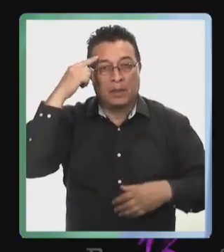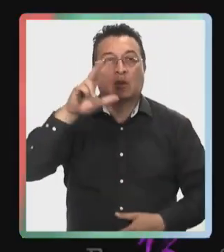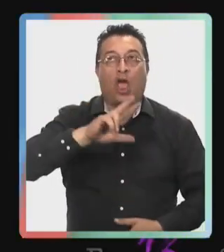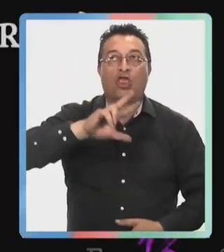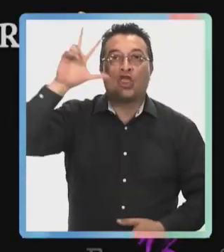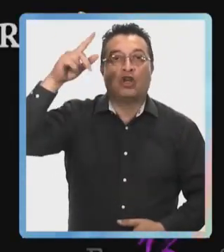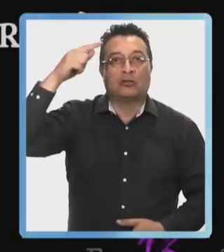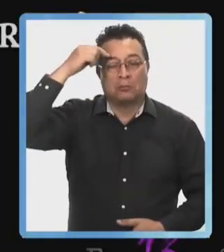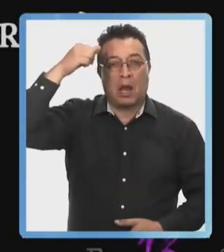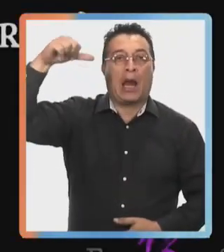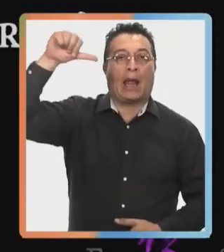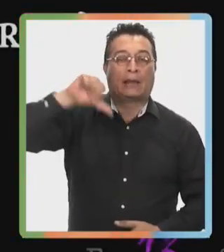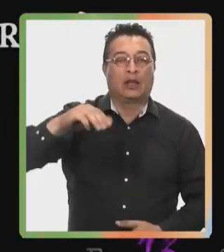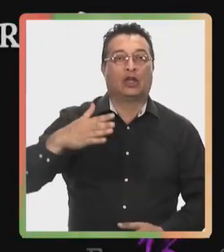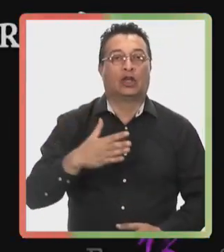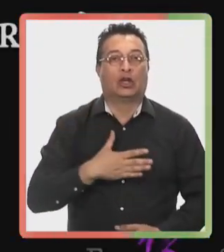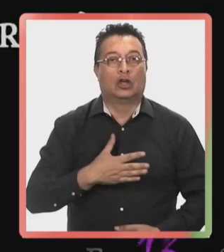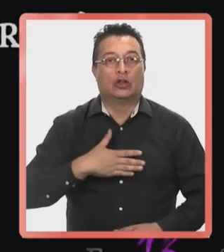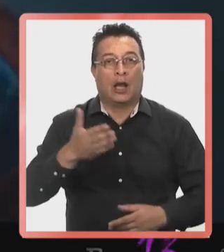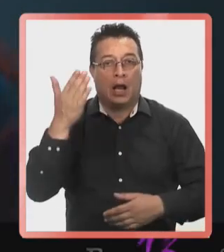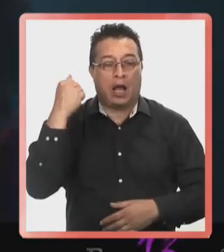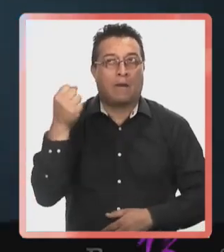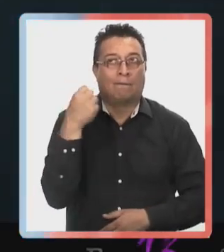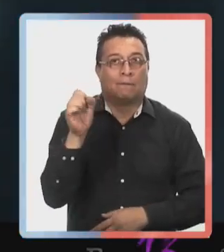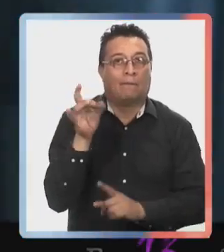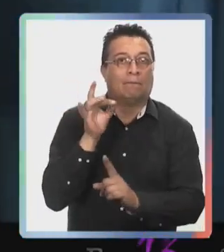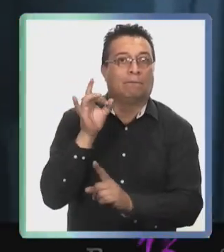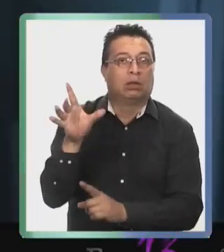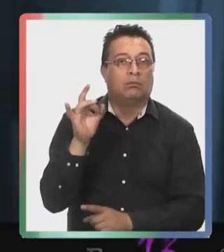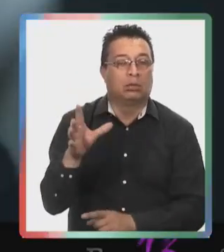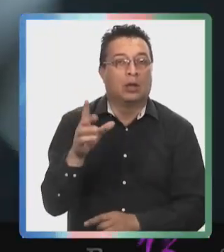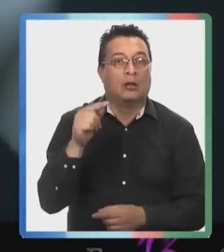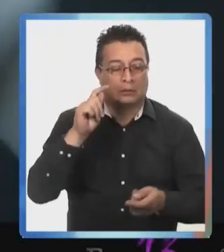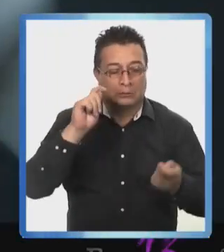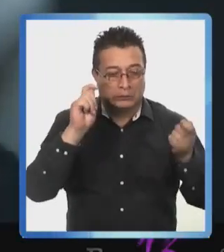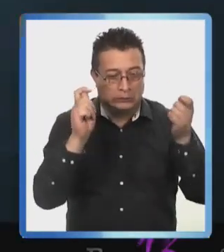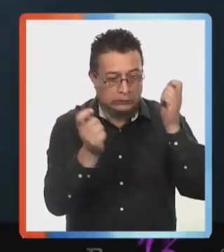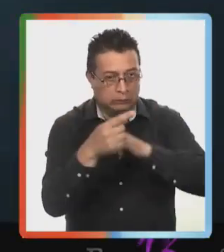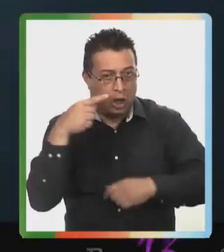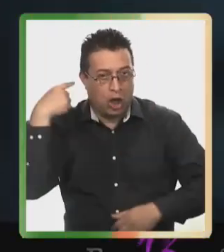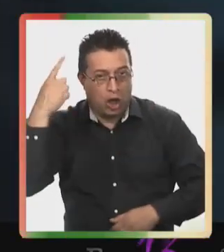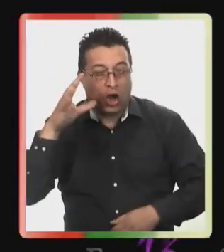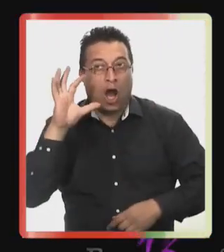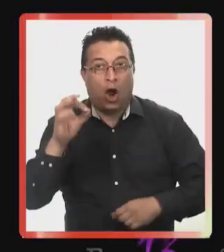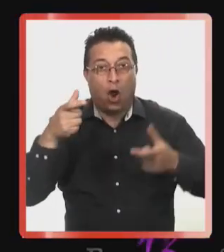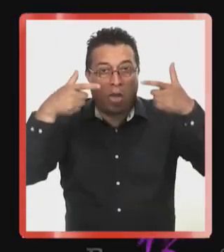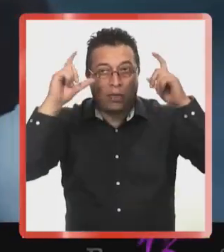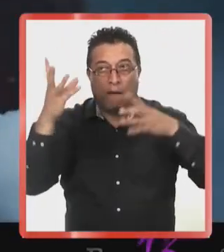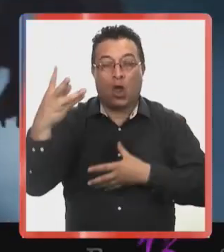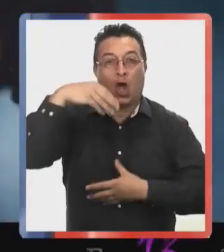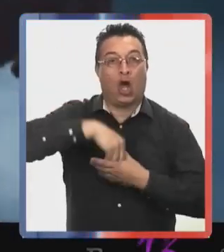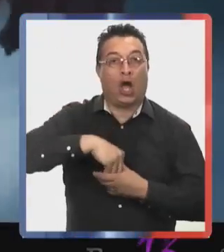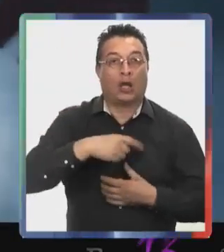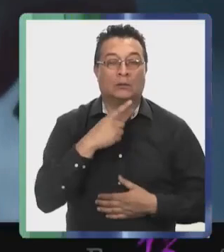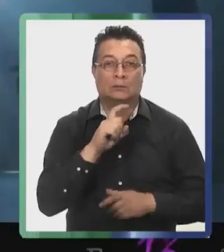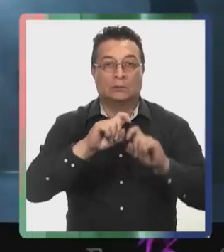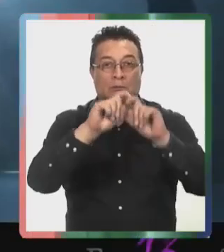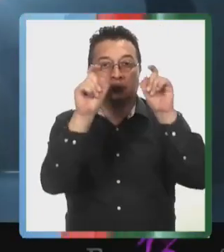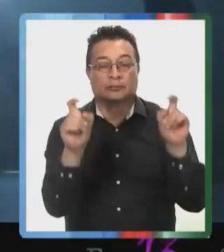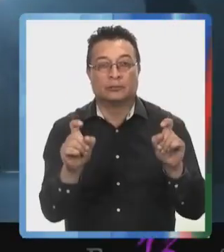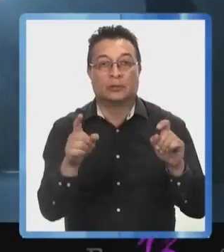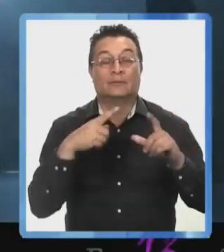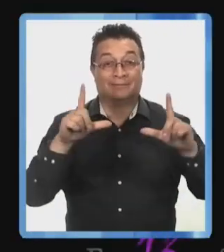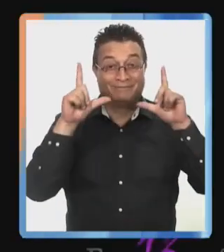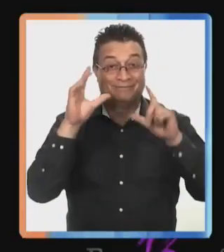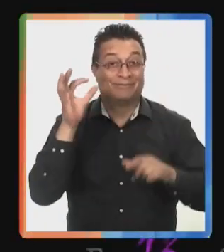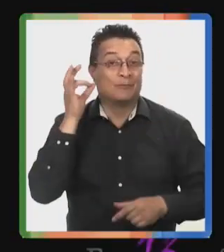está castigando por realizar un acto profano. ¿Se está volviendo loca o está poseída por el demonio? Protagonizada por